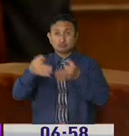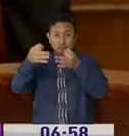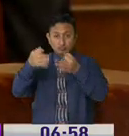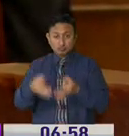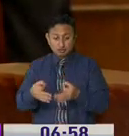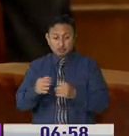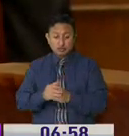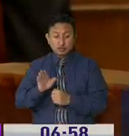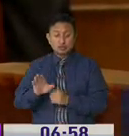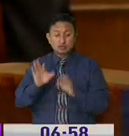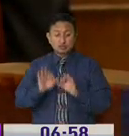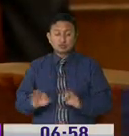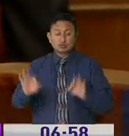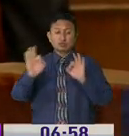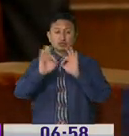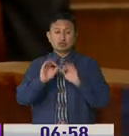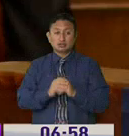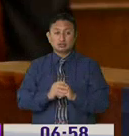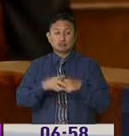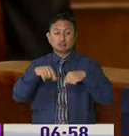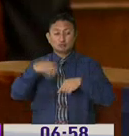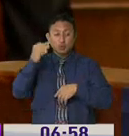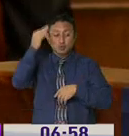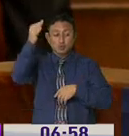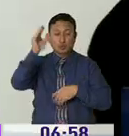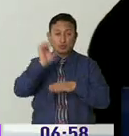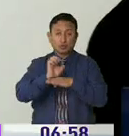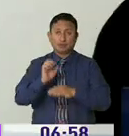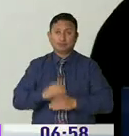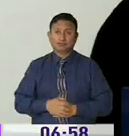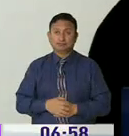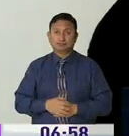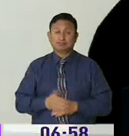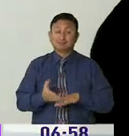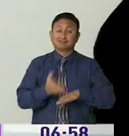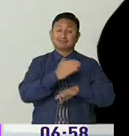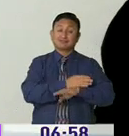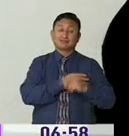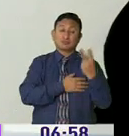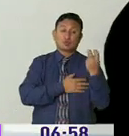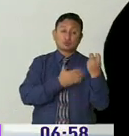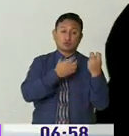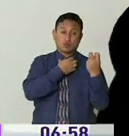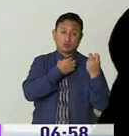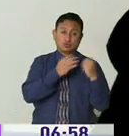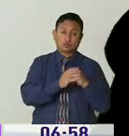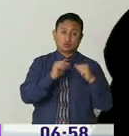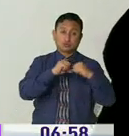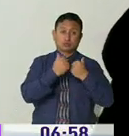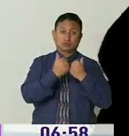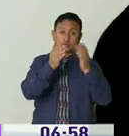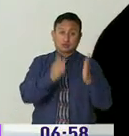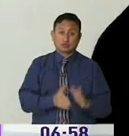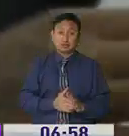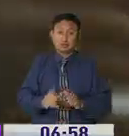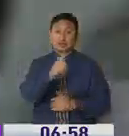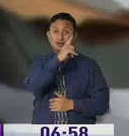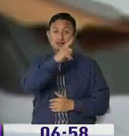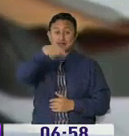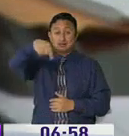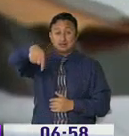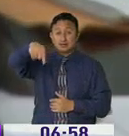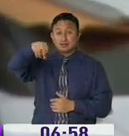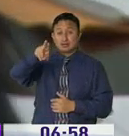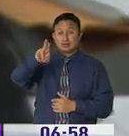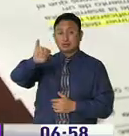importancia para el futuro del país. El pasado 12 de agosto, el asambleísta Salvador Quispe también entregó una reforma a la